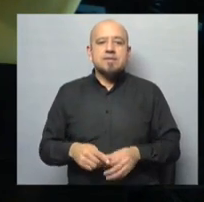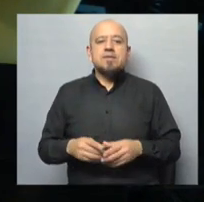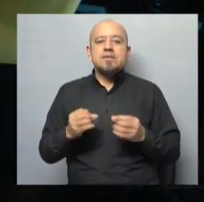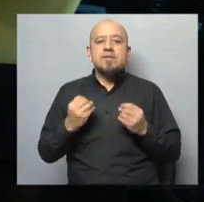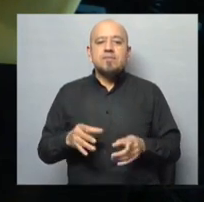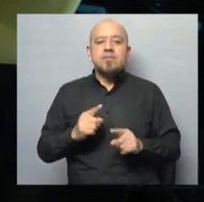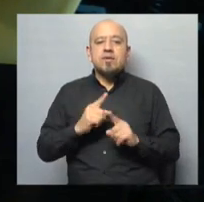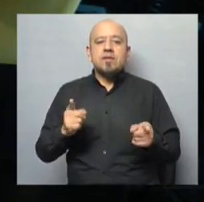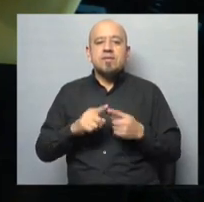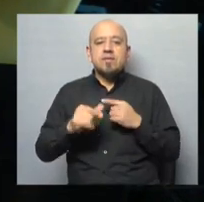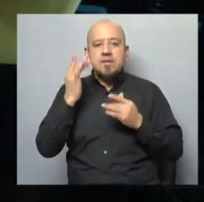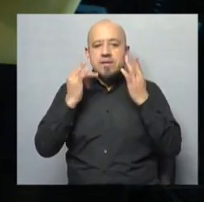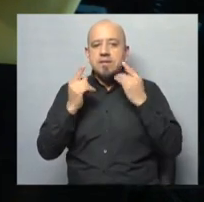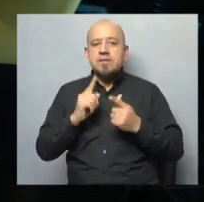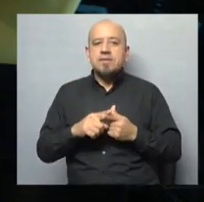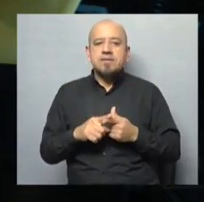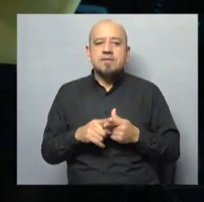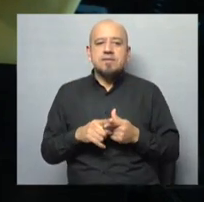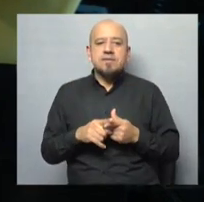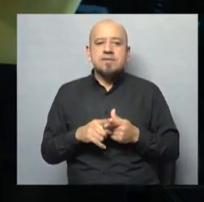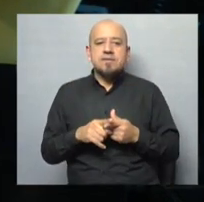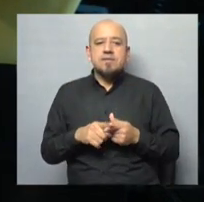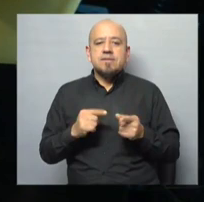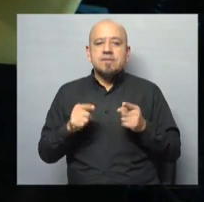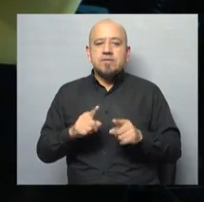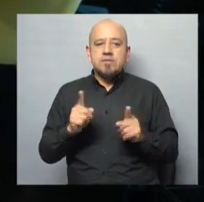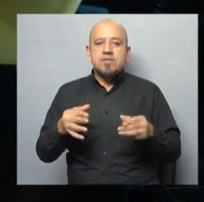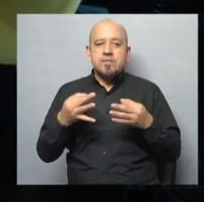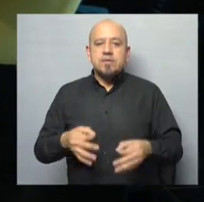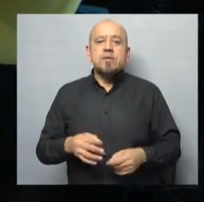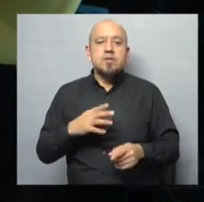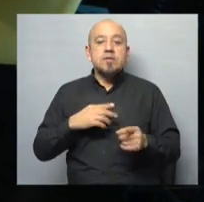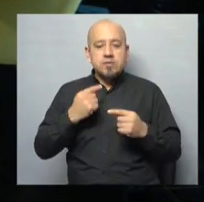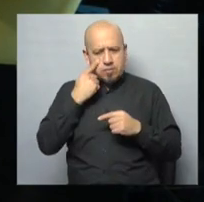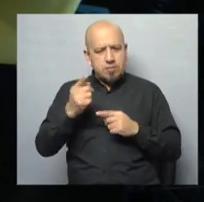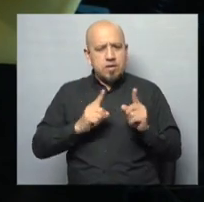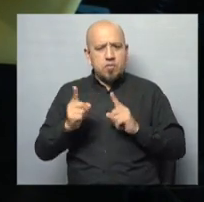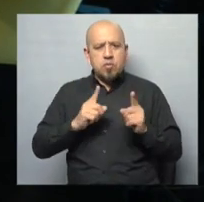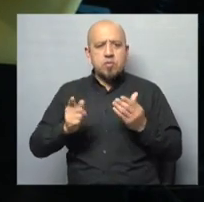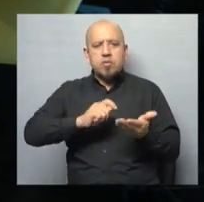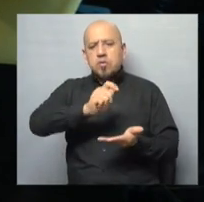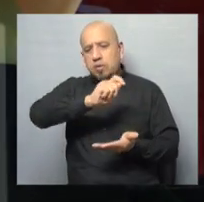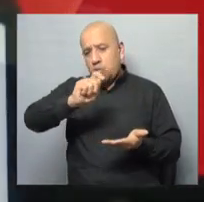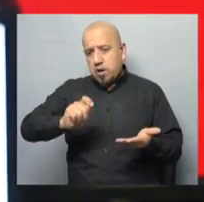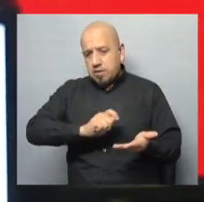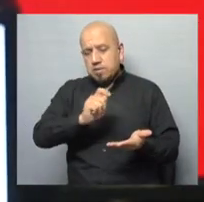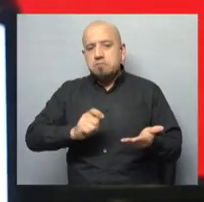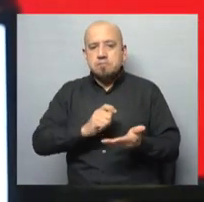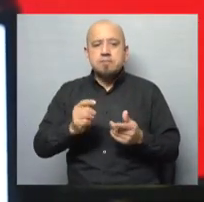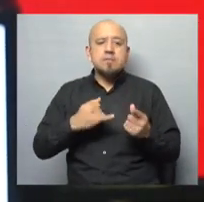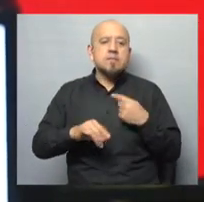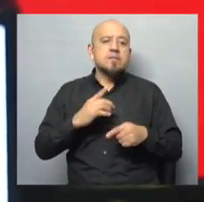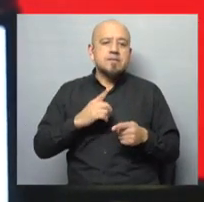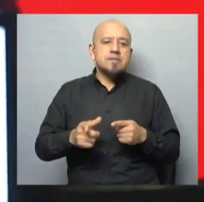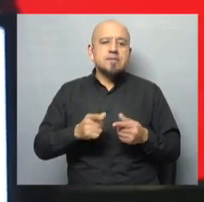dibujante no es verdad eso yo creo que es un dibujante pero bueno nada